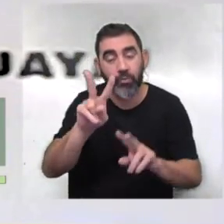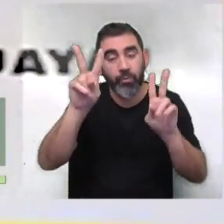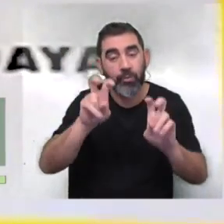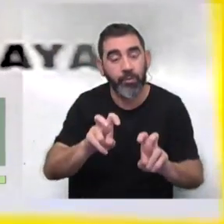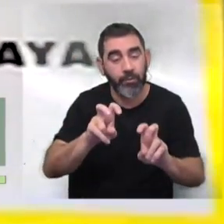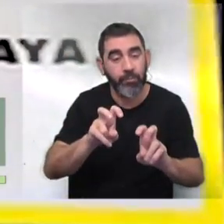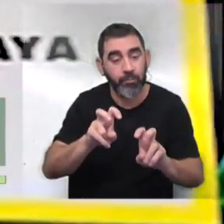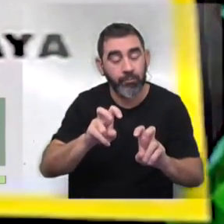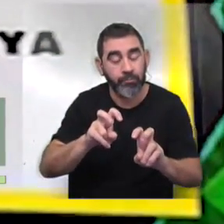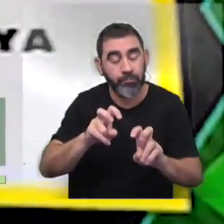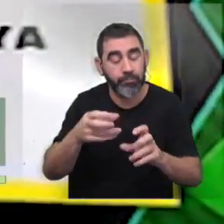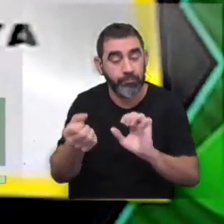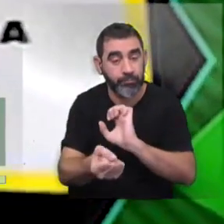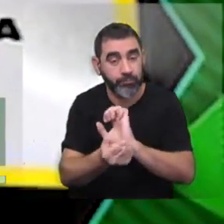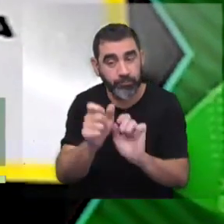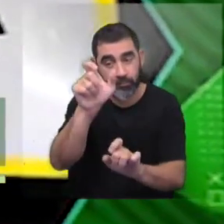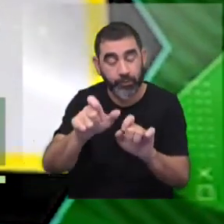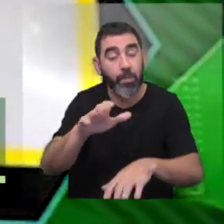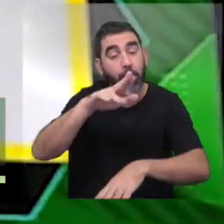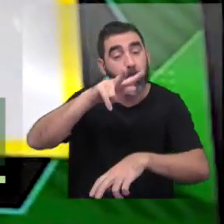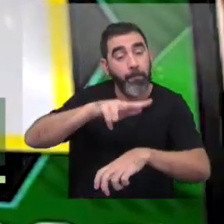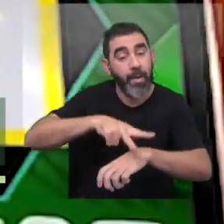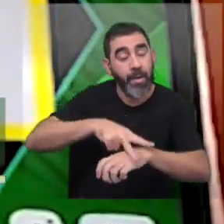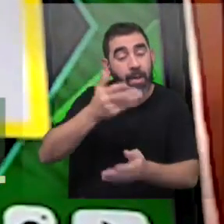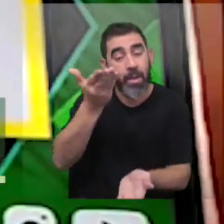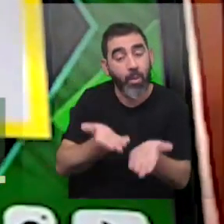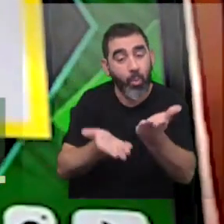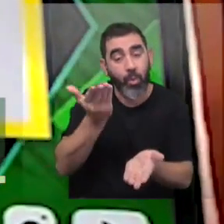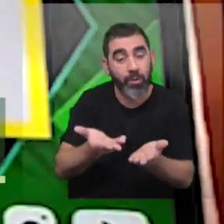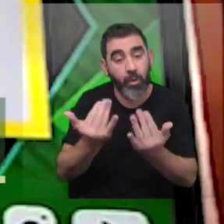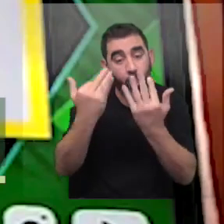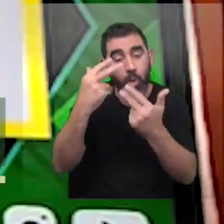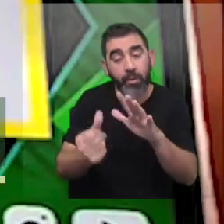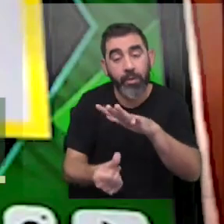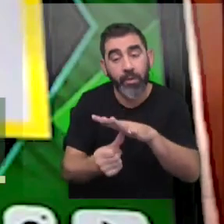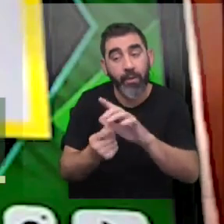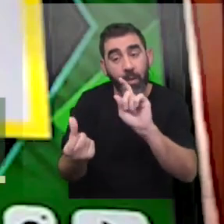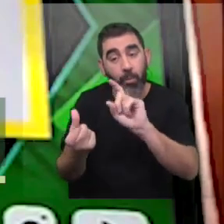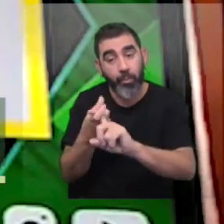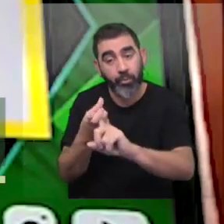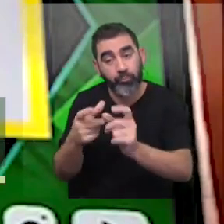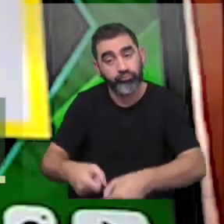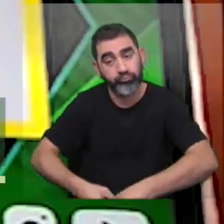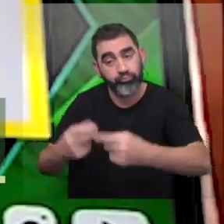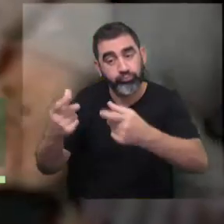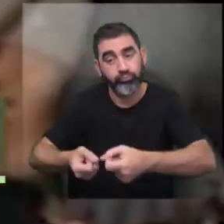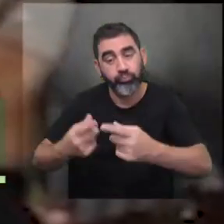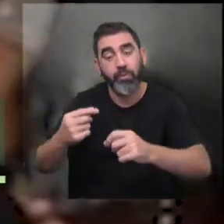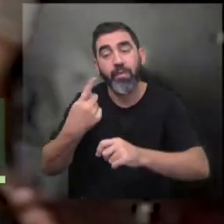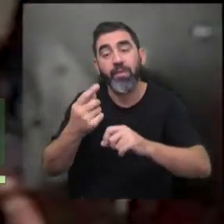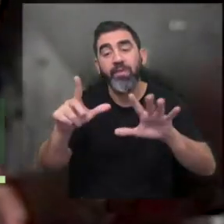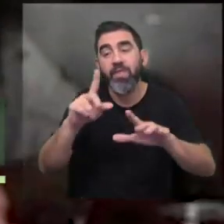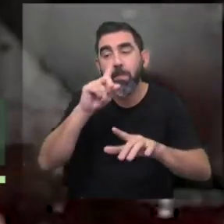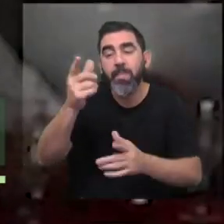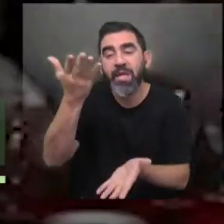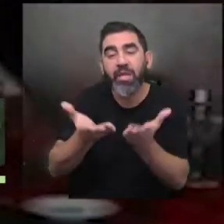operación ultranza la justicia paraguaya estableció que la organización liderada por su marido exportó al menos 17 toneladas